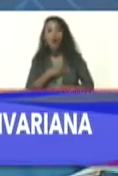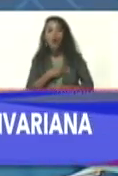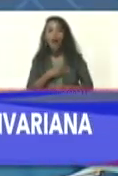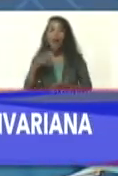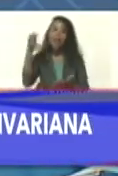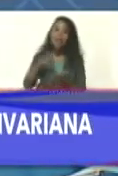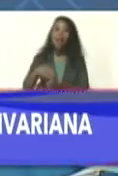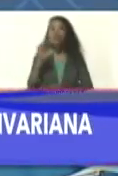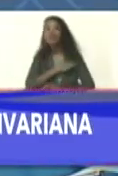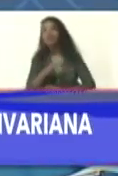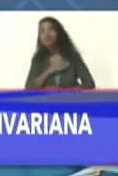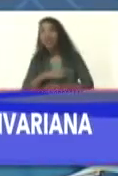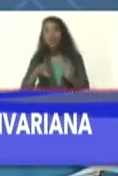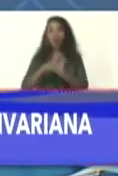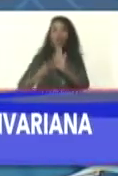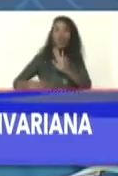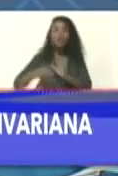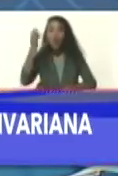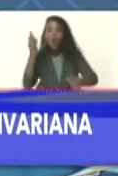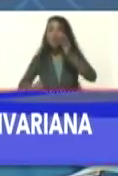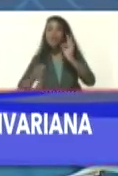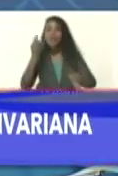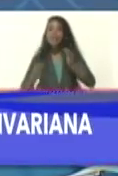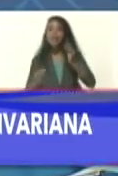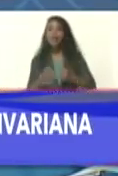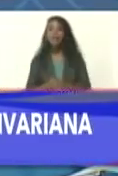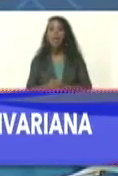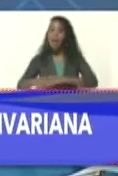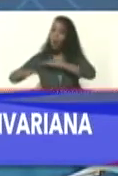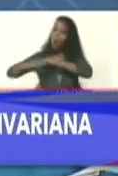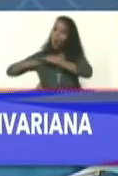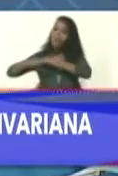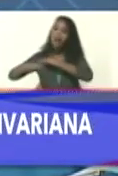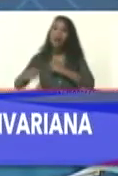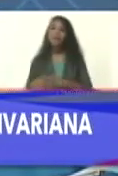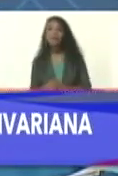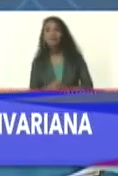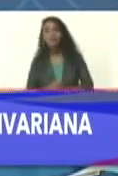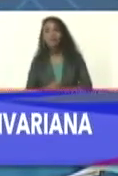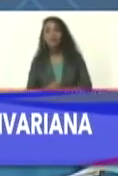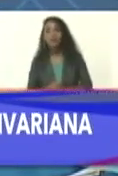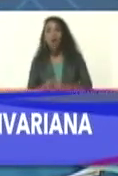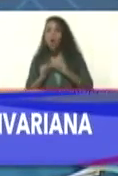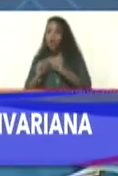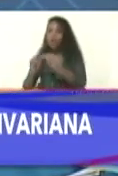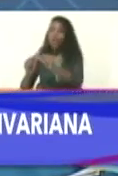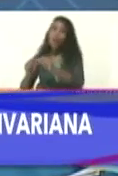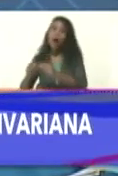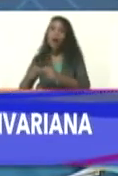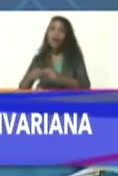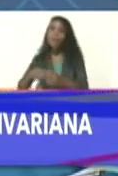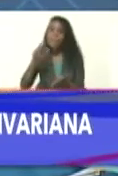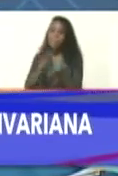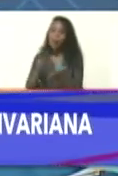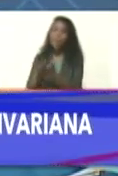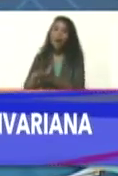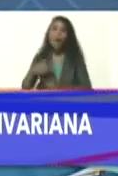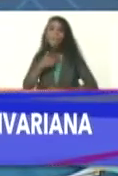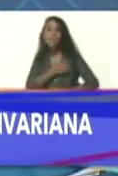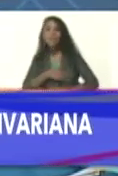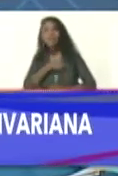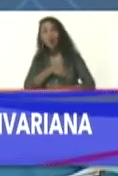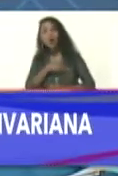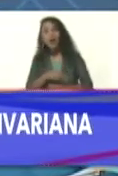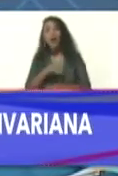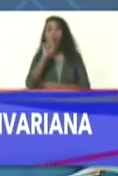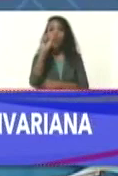estado social de derecho, de justicia, de igualdad, seguir consolidando las misiones una por